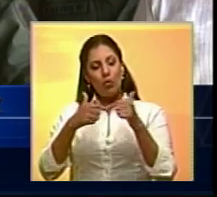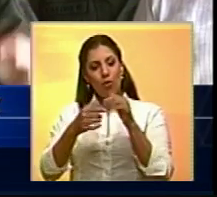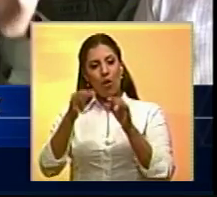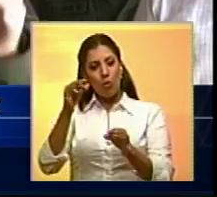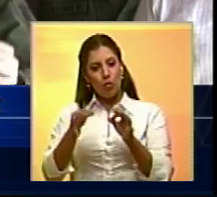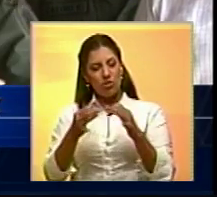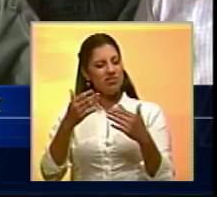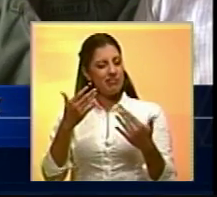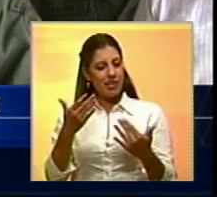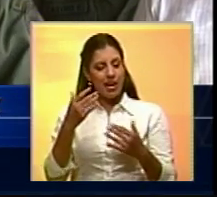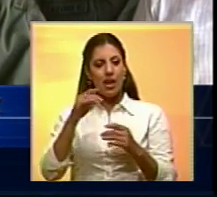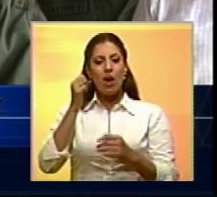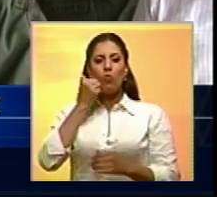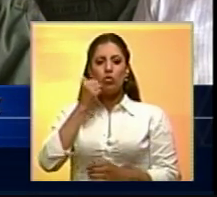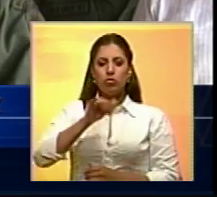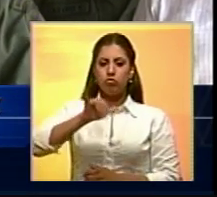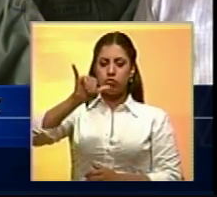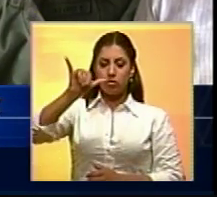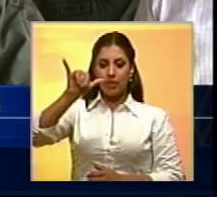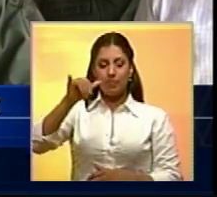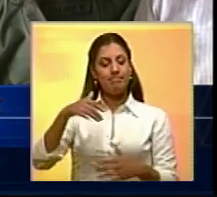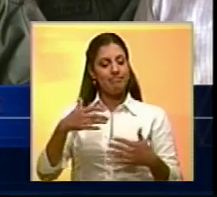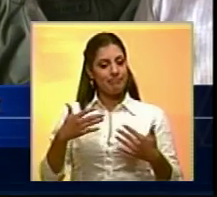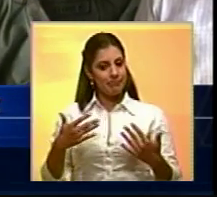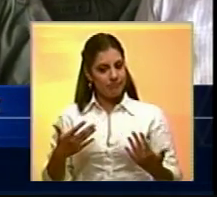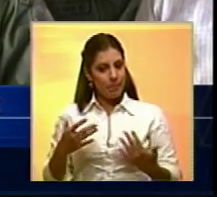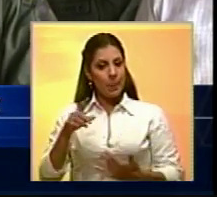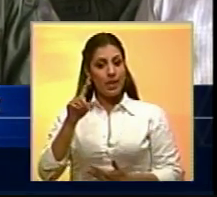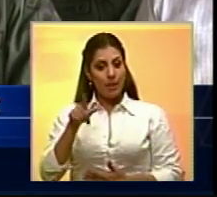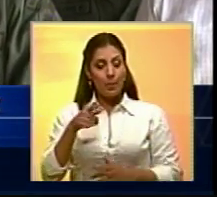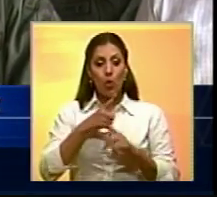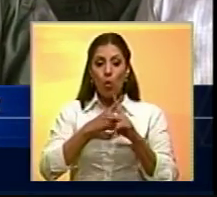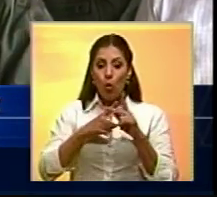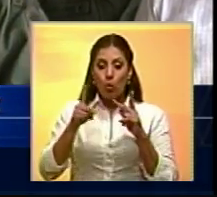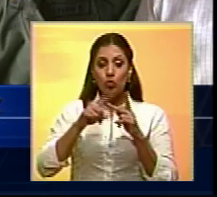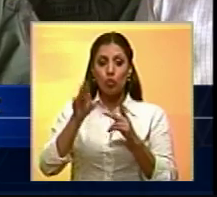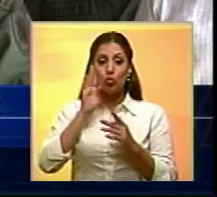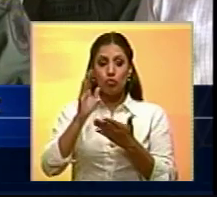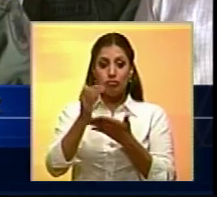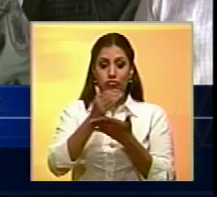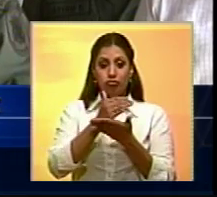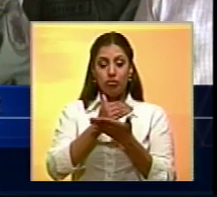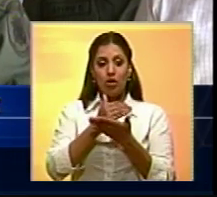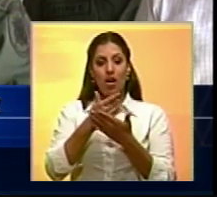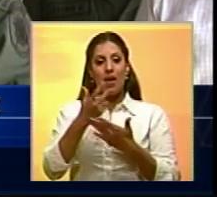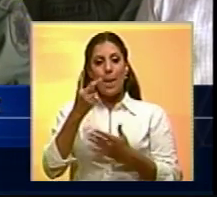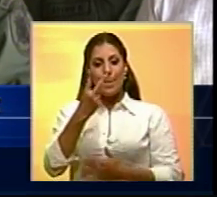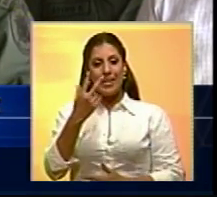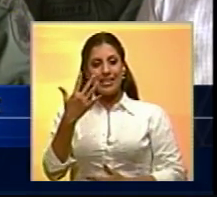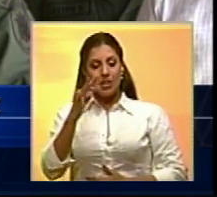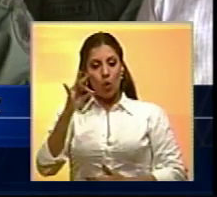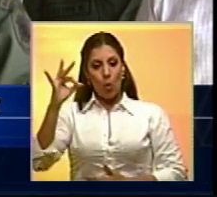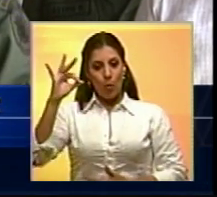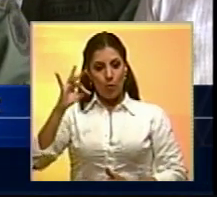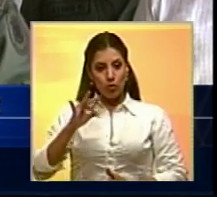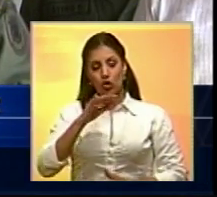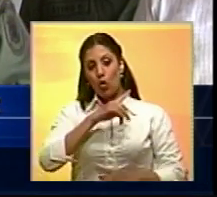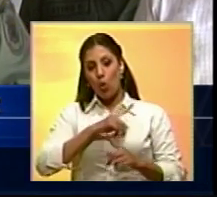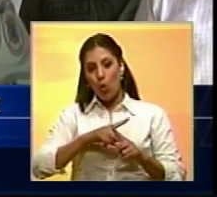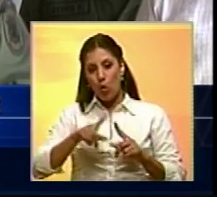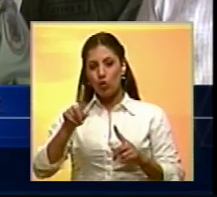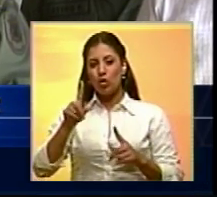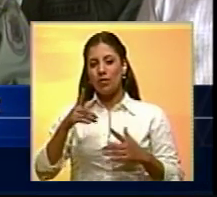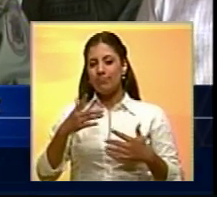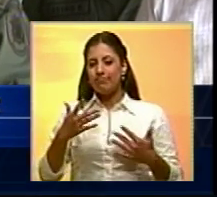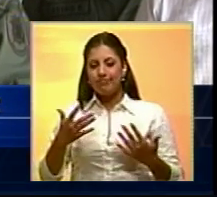superintendencia es la especulación. Y también le sigue el acaparamiento con un 25% y algo pues